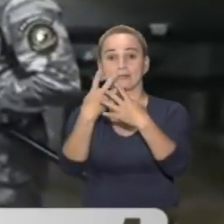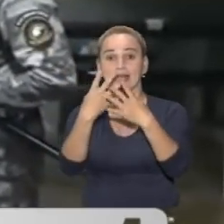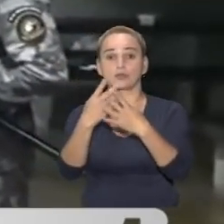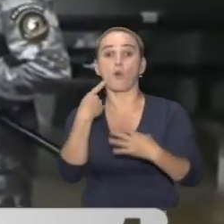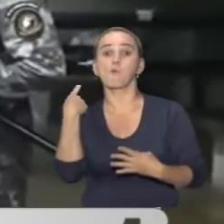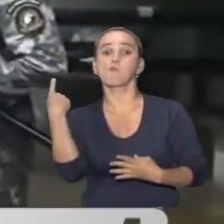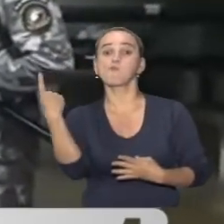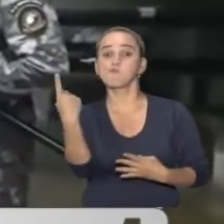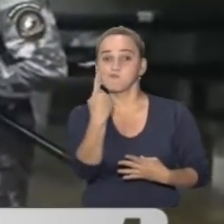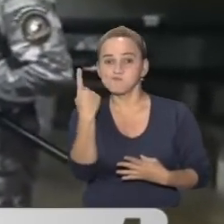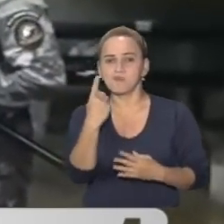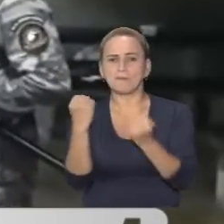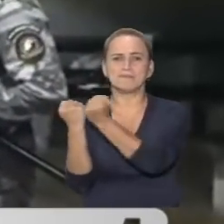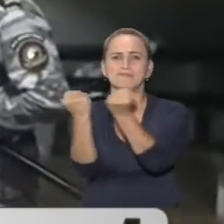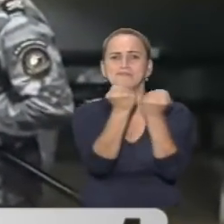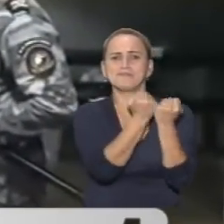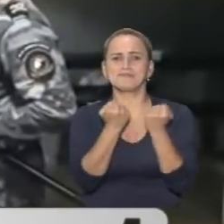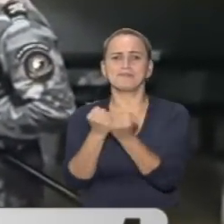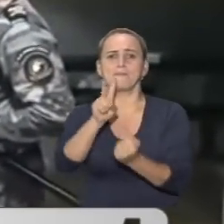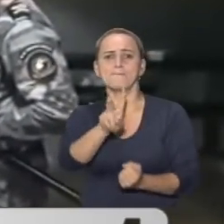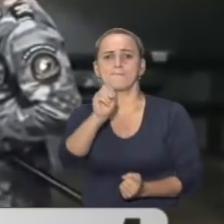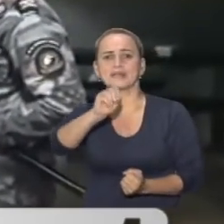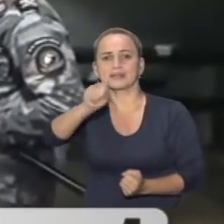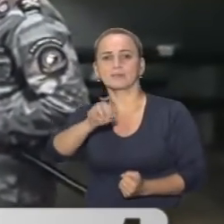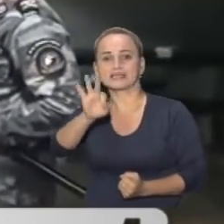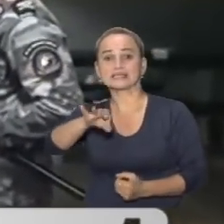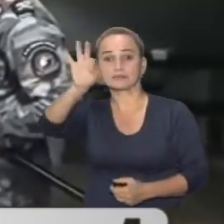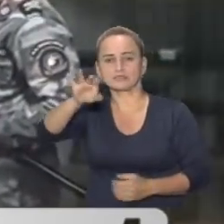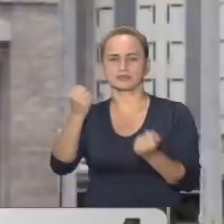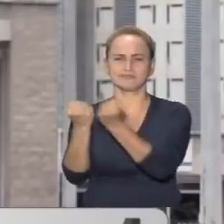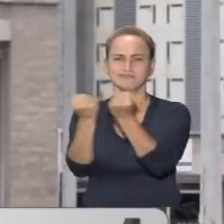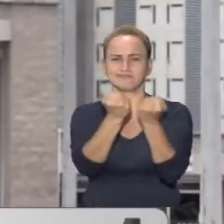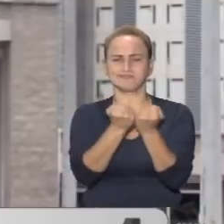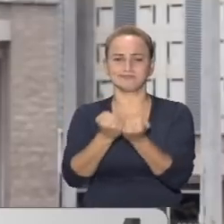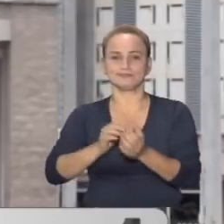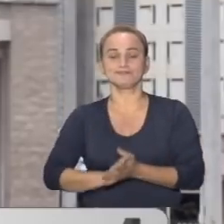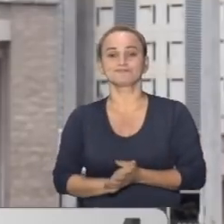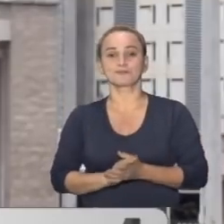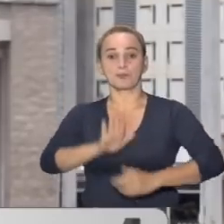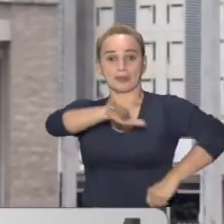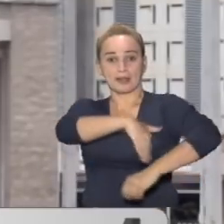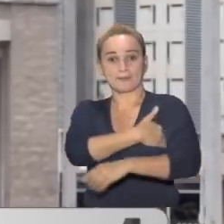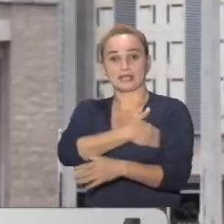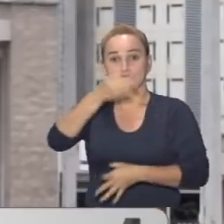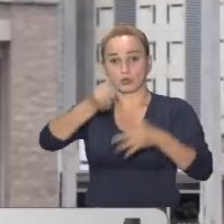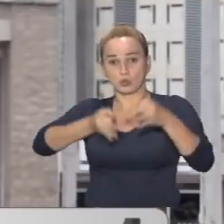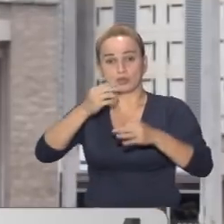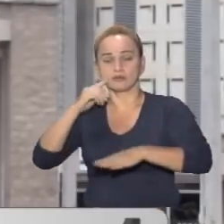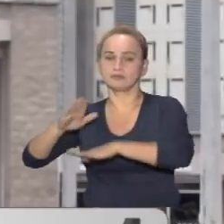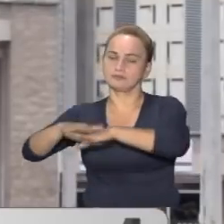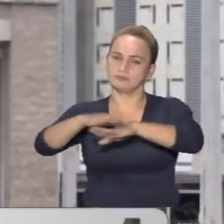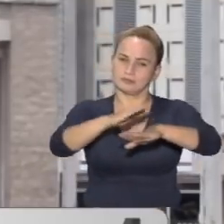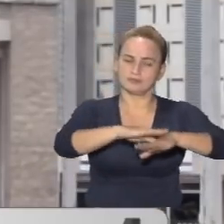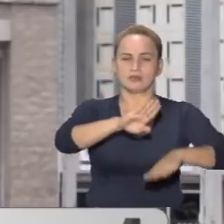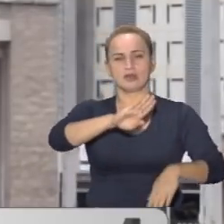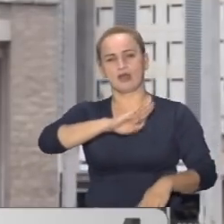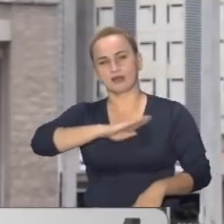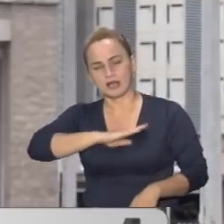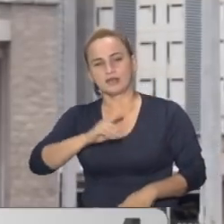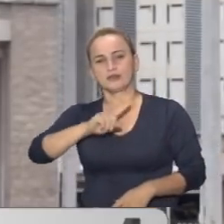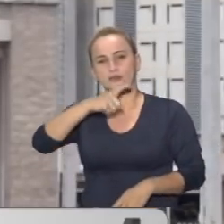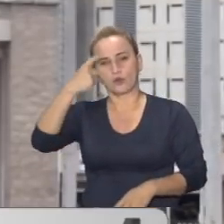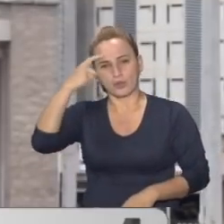escenarios registran un hacinamiento del 20.3%. Y el ministro de Justicia le pidió a alcaldes y gobernadores de